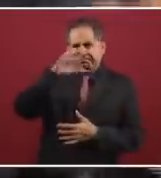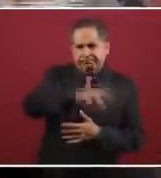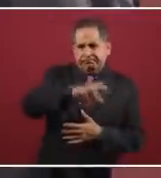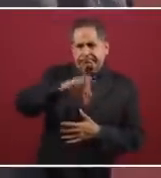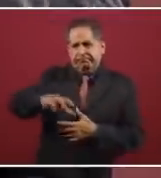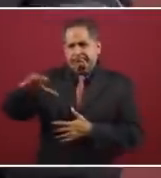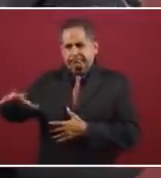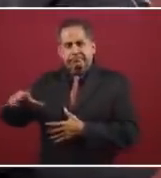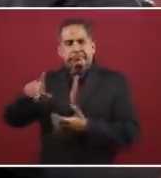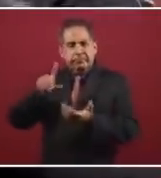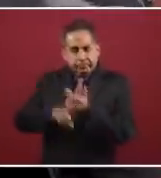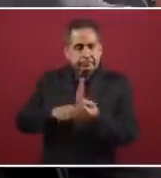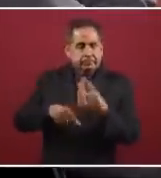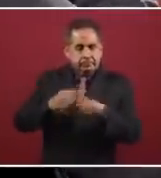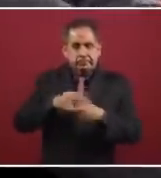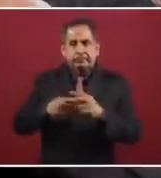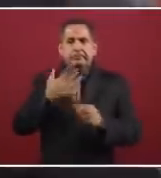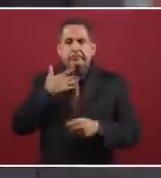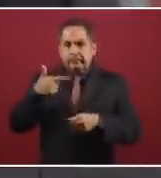vamos a tener gas,